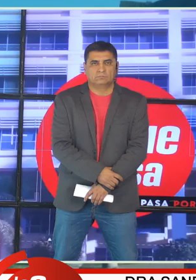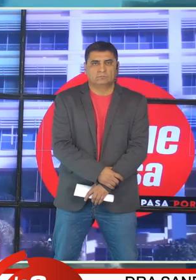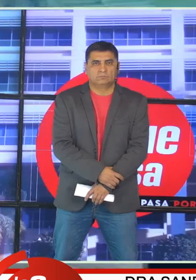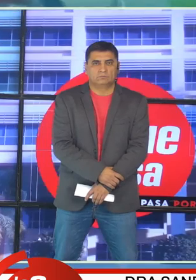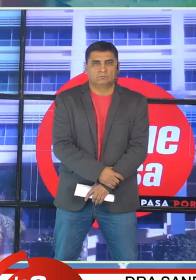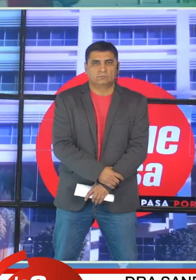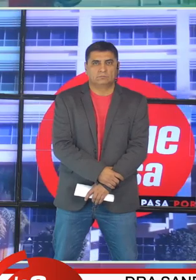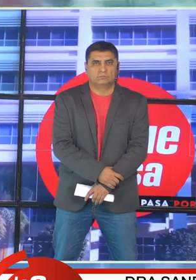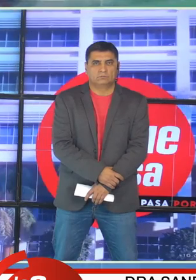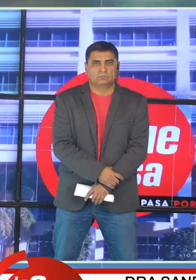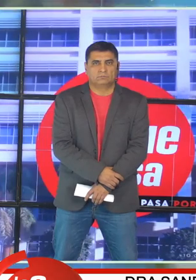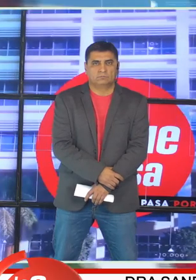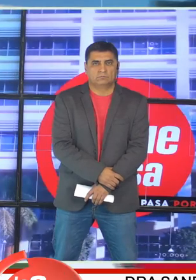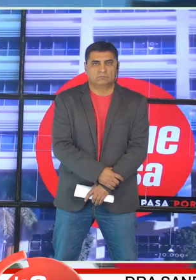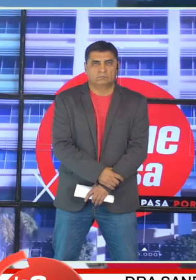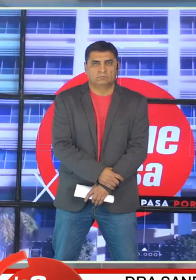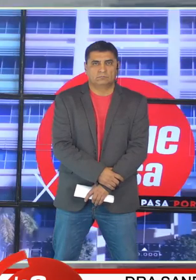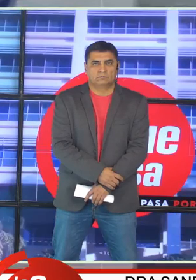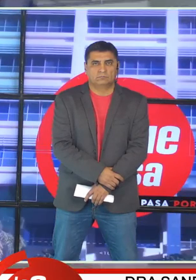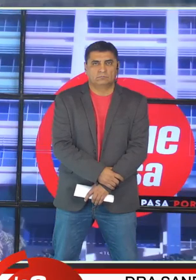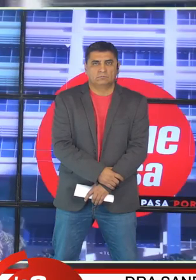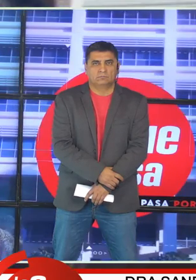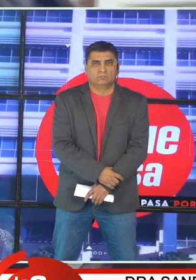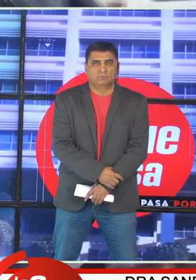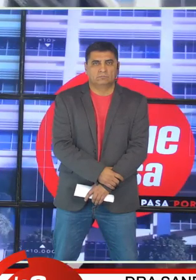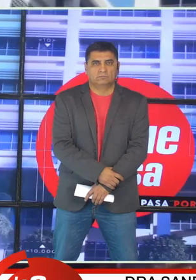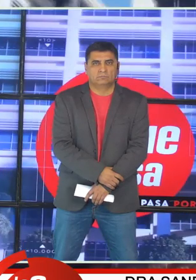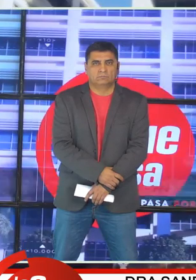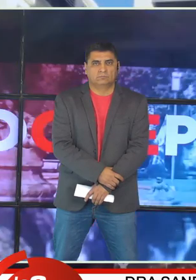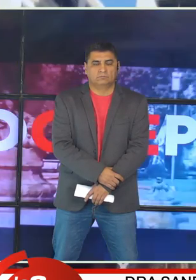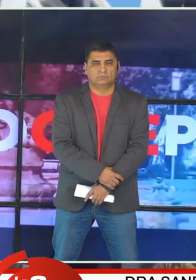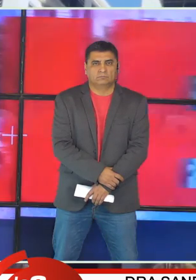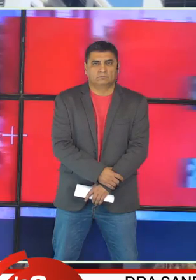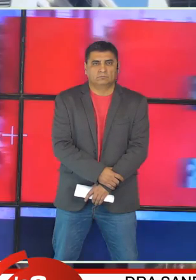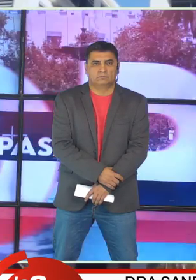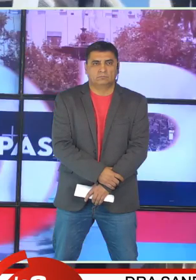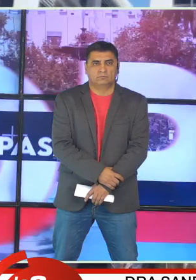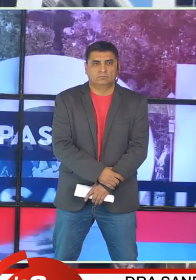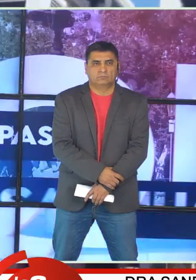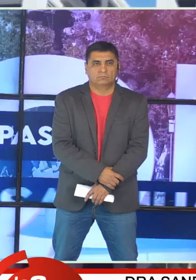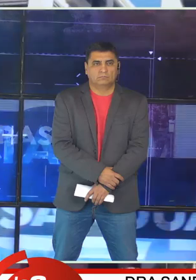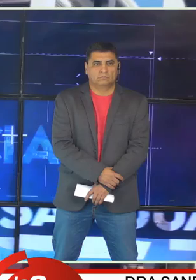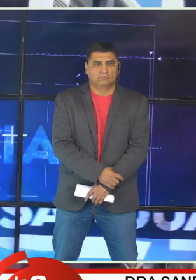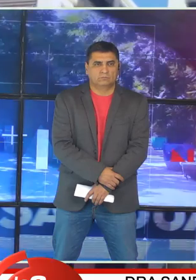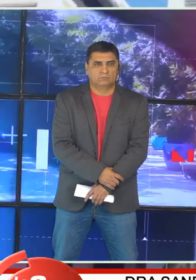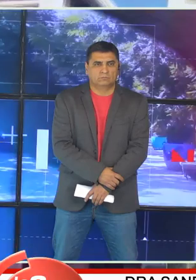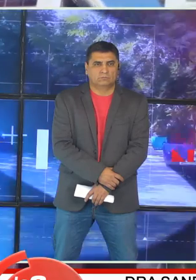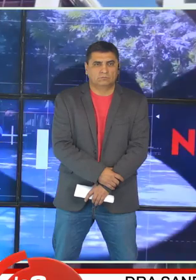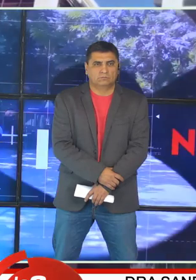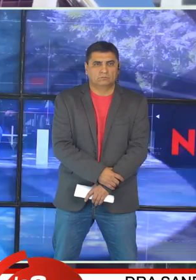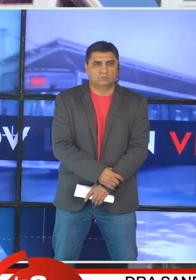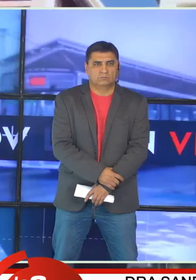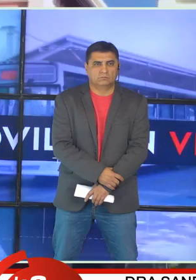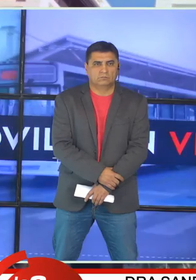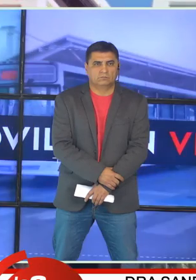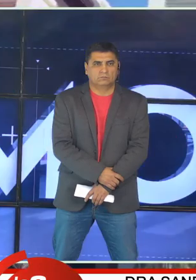iremos mandando a los medios de comunicación para que todas las pacientes estén informadas en qué centros deben